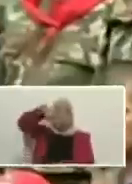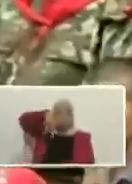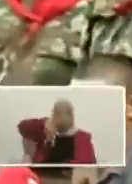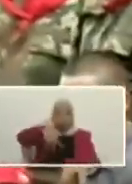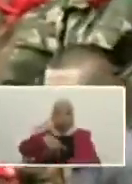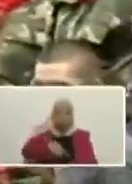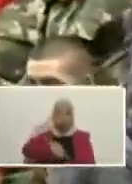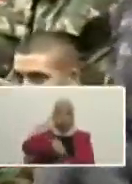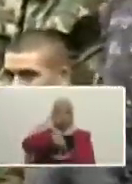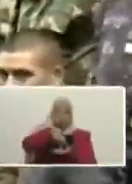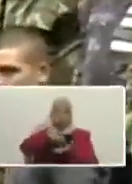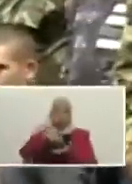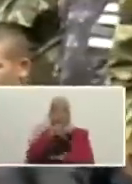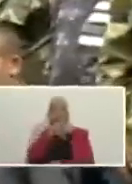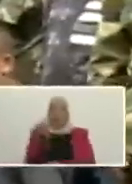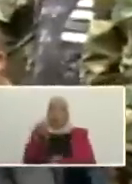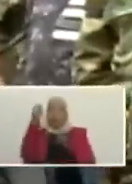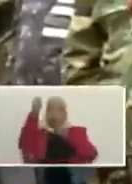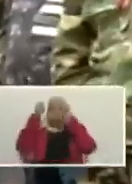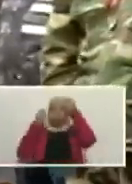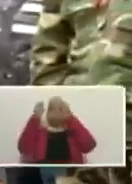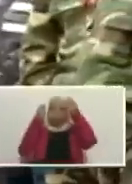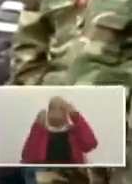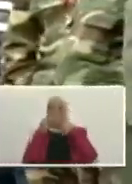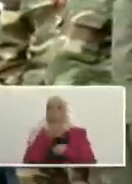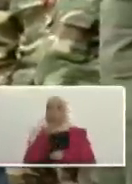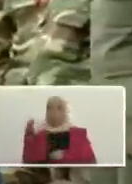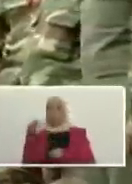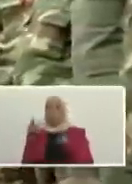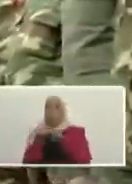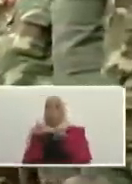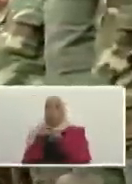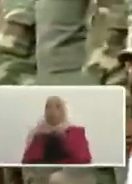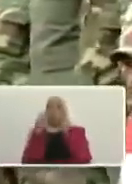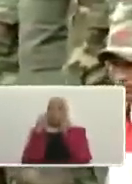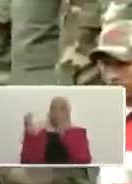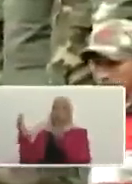correctamente colocada, como la que tienen estos muchachos aquí.